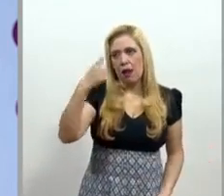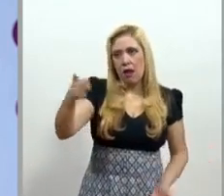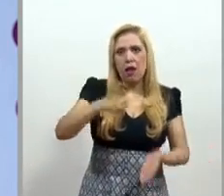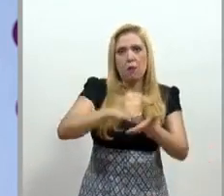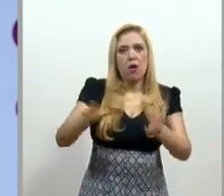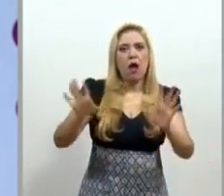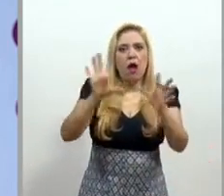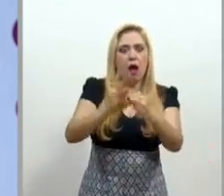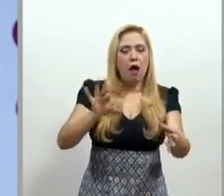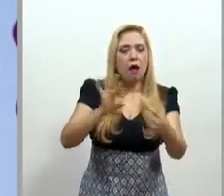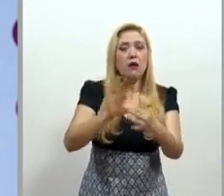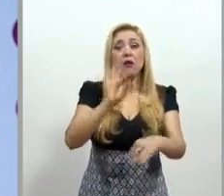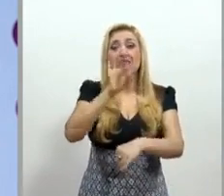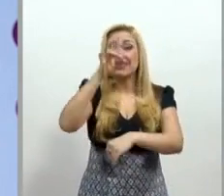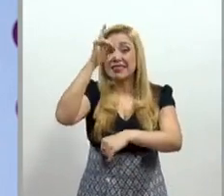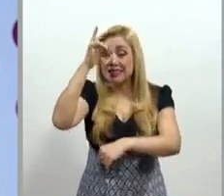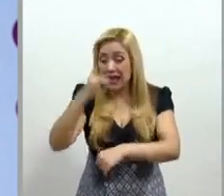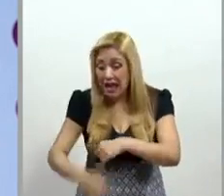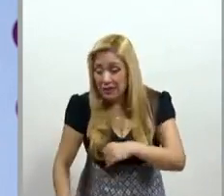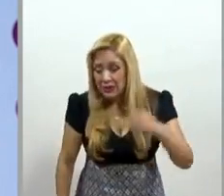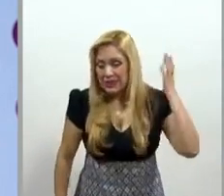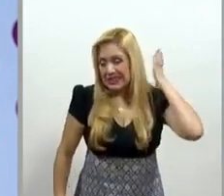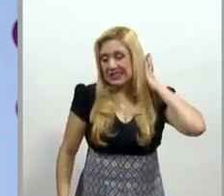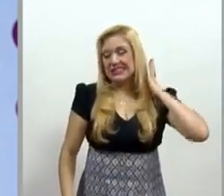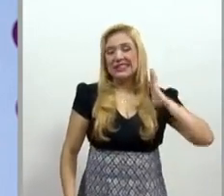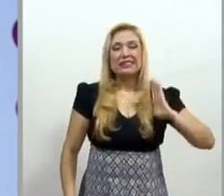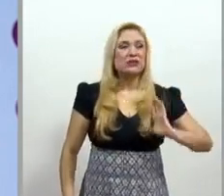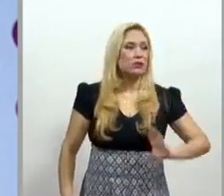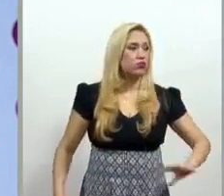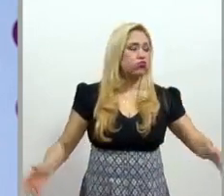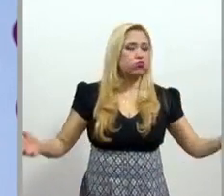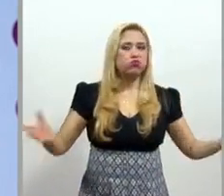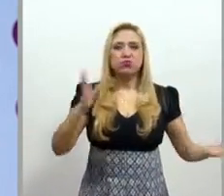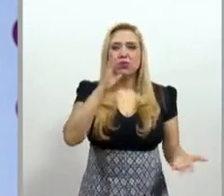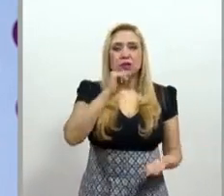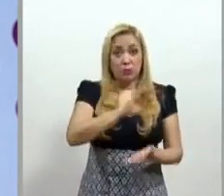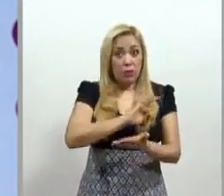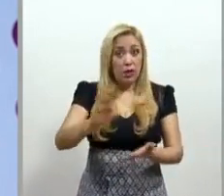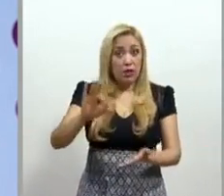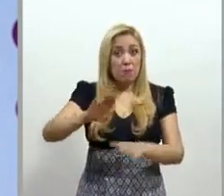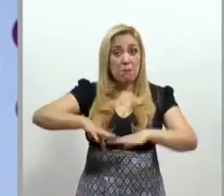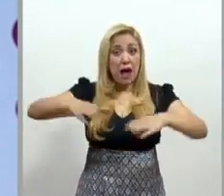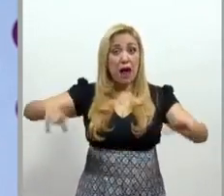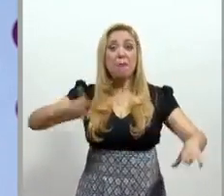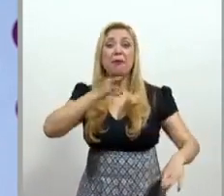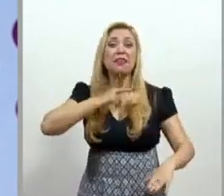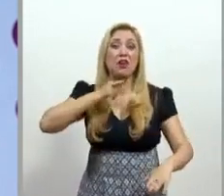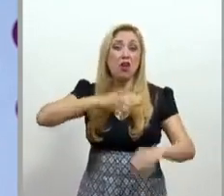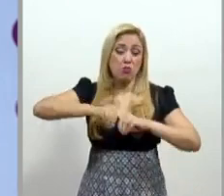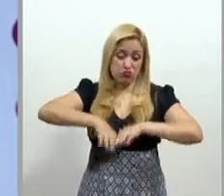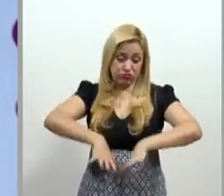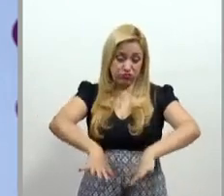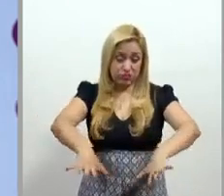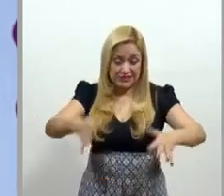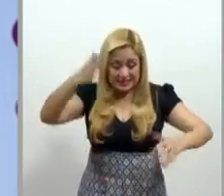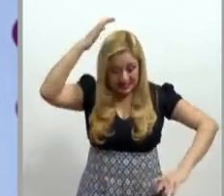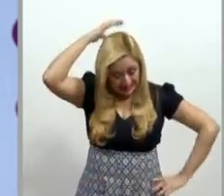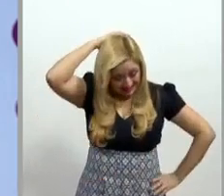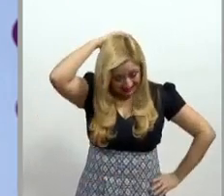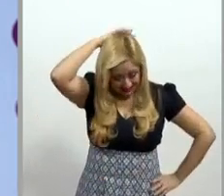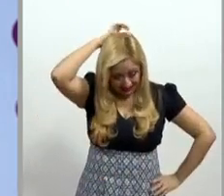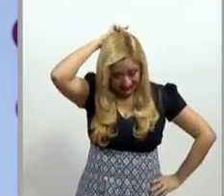hay un daño medioambiental ya no se puede recuperar fácilmente. Ujú. Digamos, cuando esto sucede, lo que mejor podemos hacer